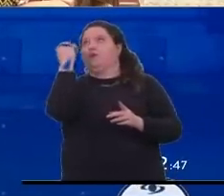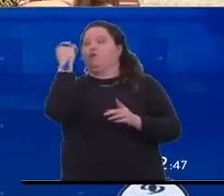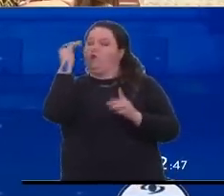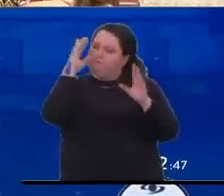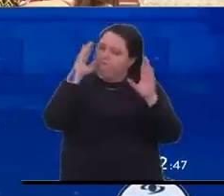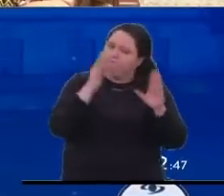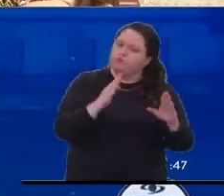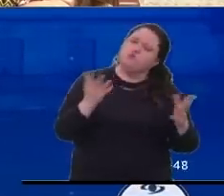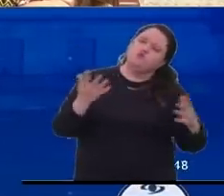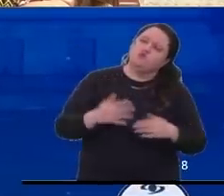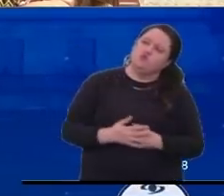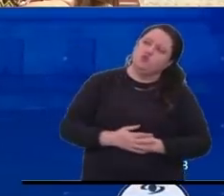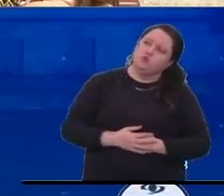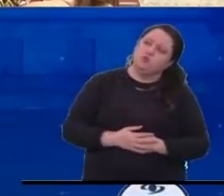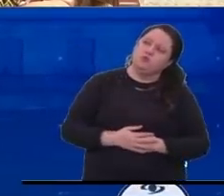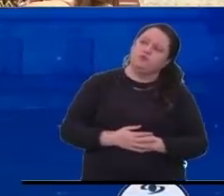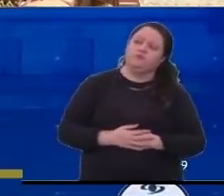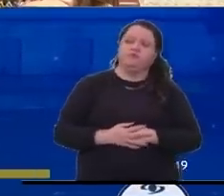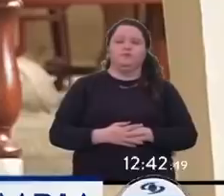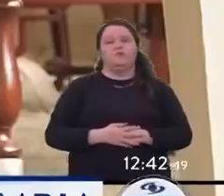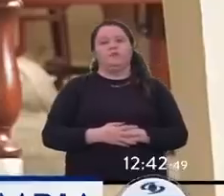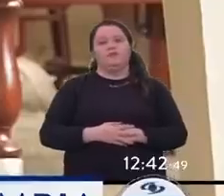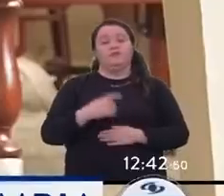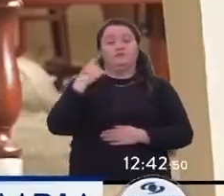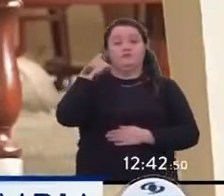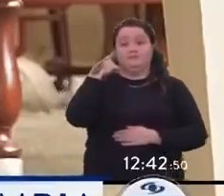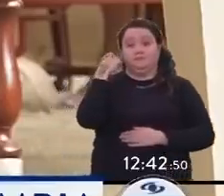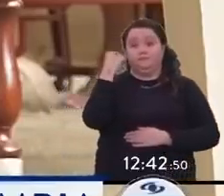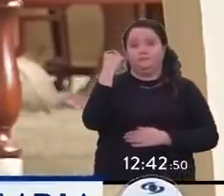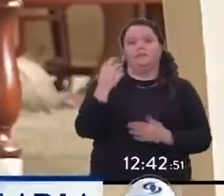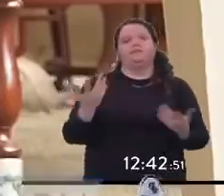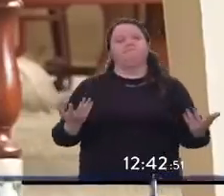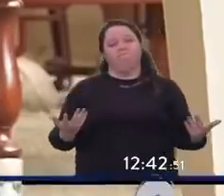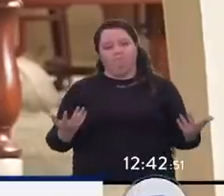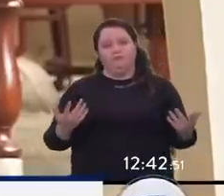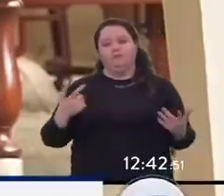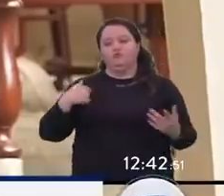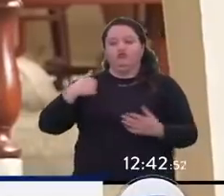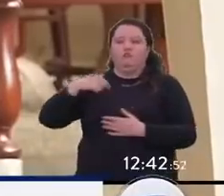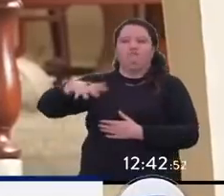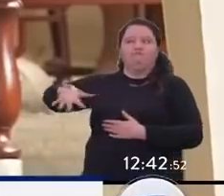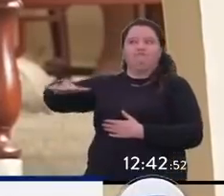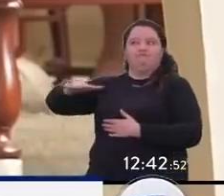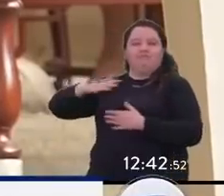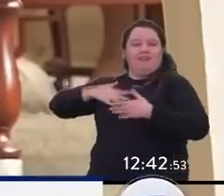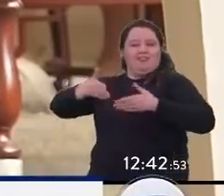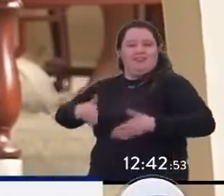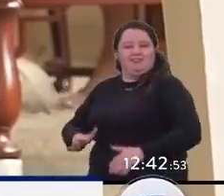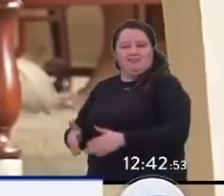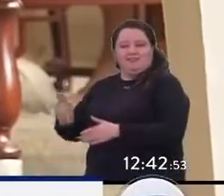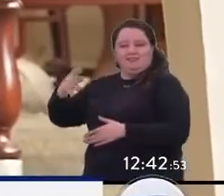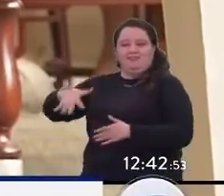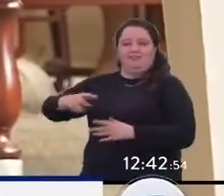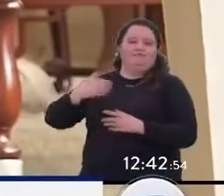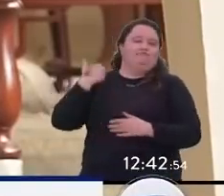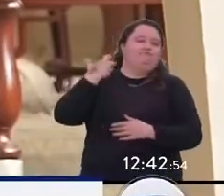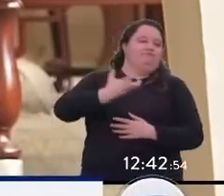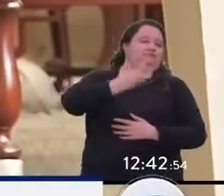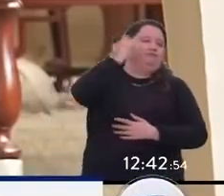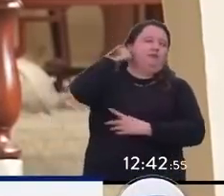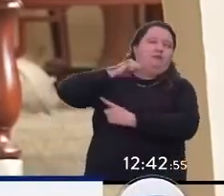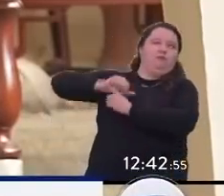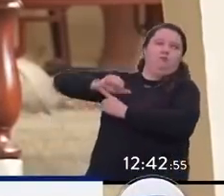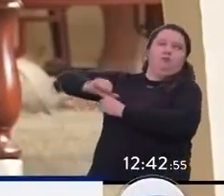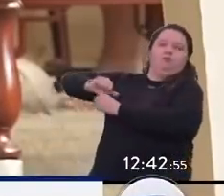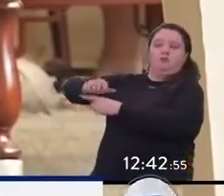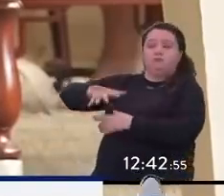olvidados? Bueno, efectivamente yo vengo de una región históricamente olvidada y excluida y